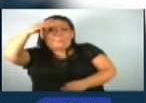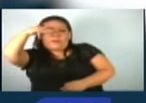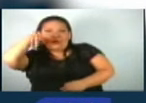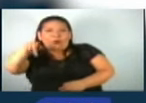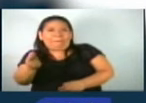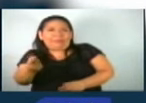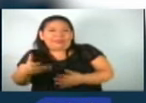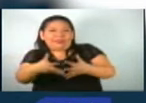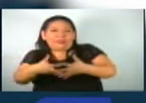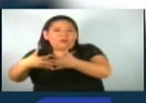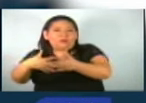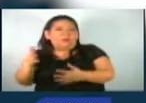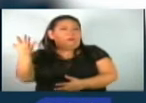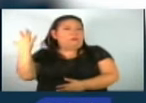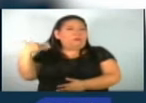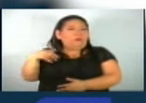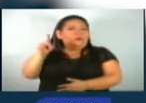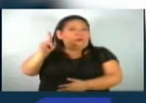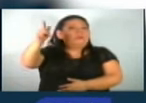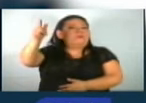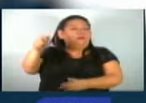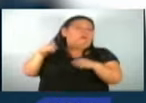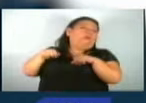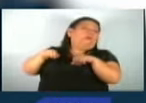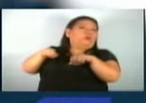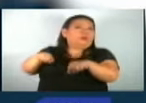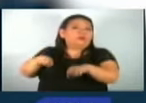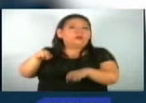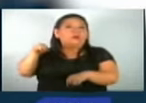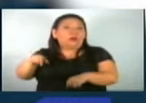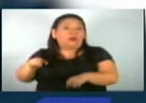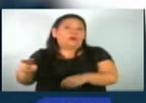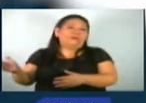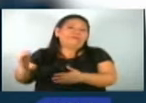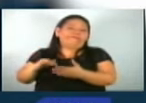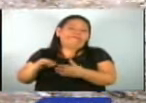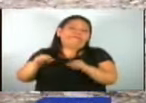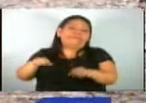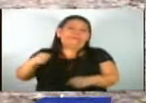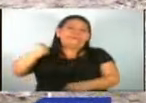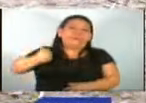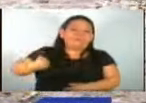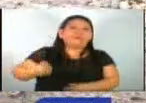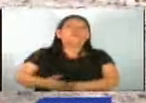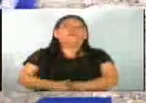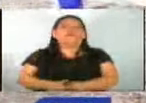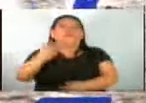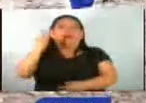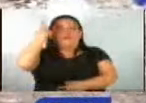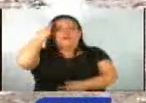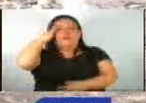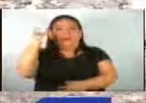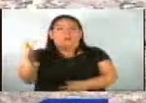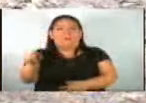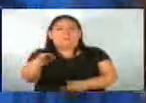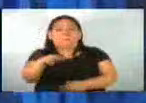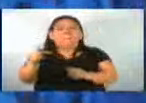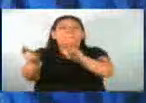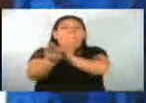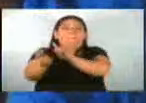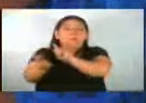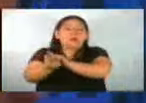Unidos hace aproximadamente un mes, convirtiéndose en otra víctima. Quienes lo conocieron resienten la muerte del